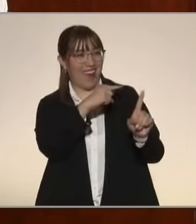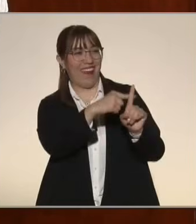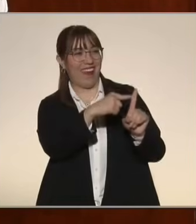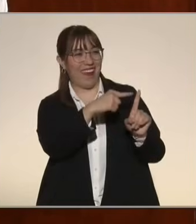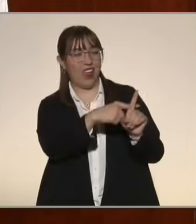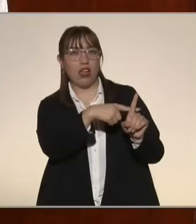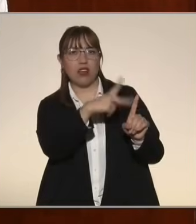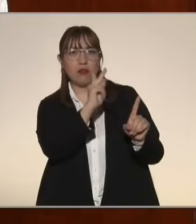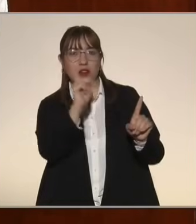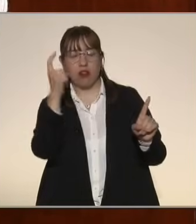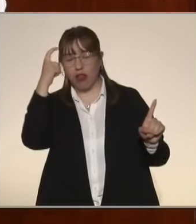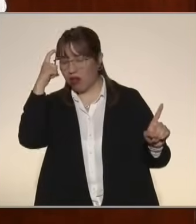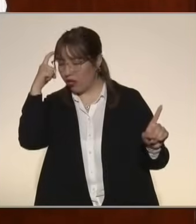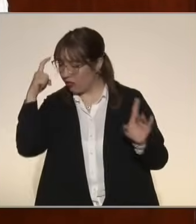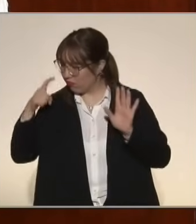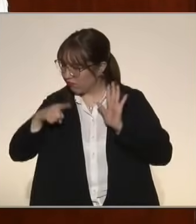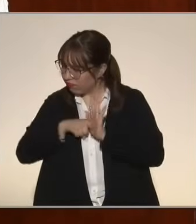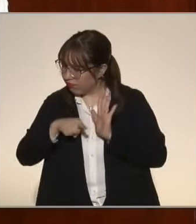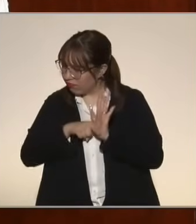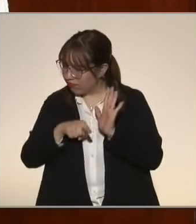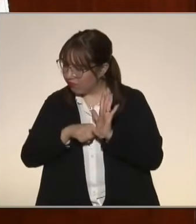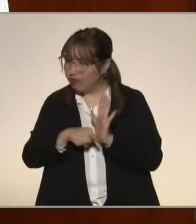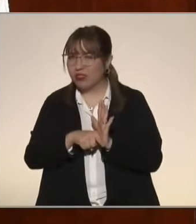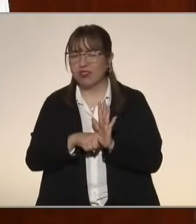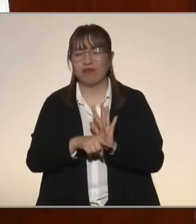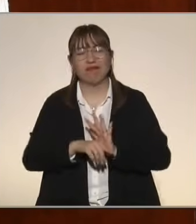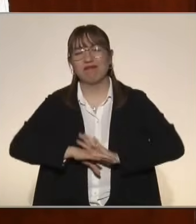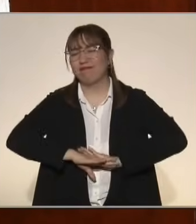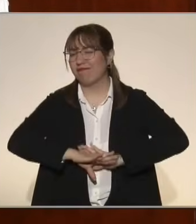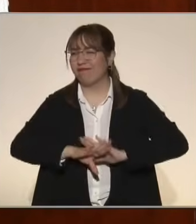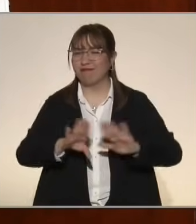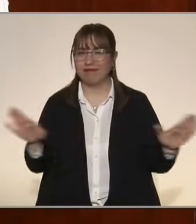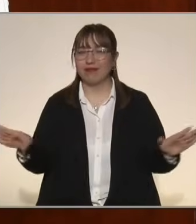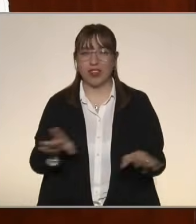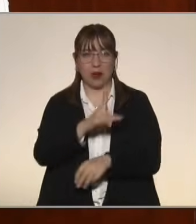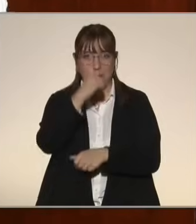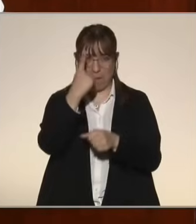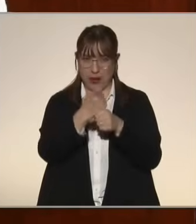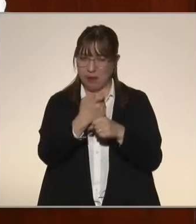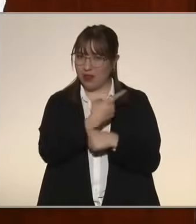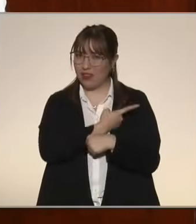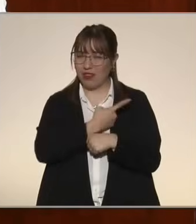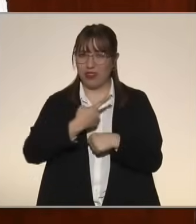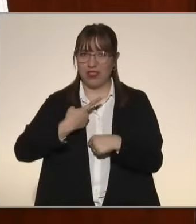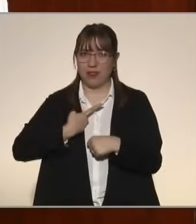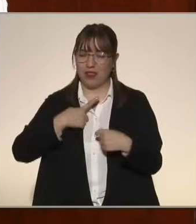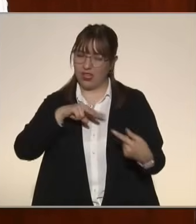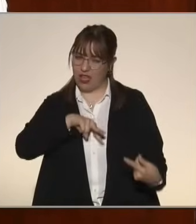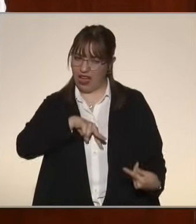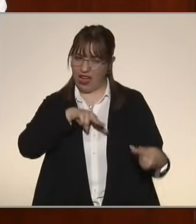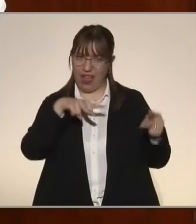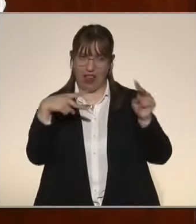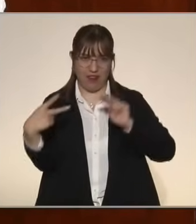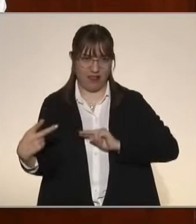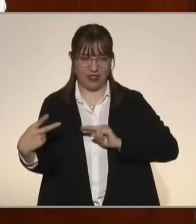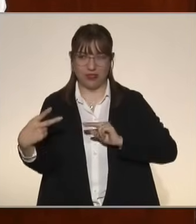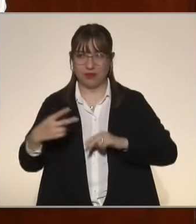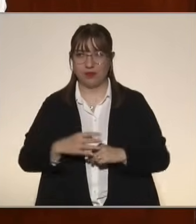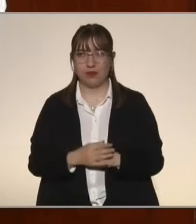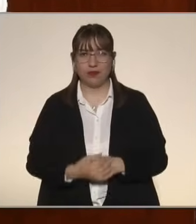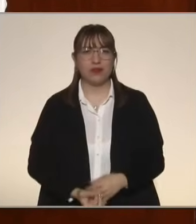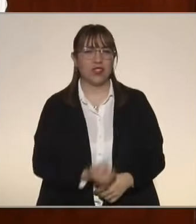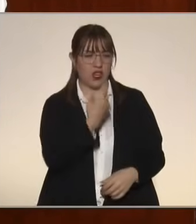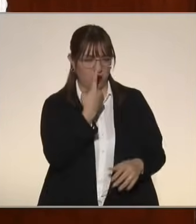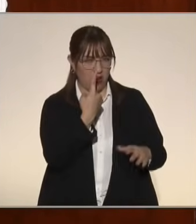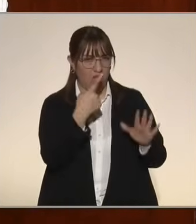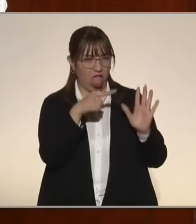10 negativas. Entonces, la primera cosa que podríamos poder poner en práctica es hacer lo contrario. Por una cosa negativa